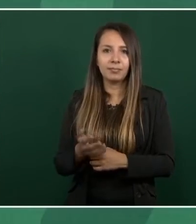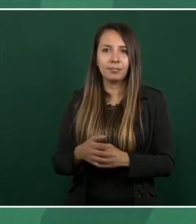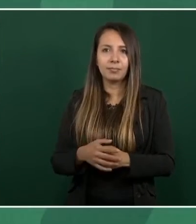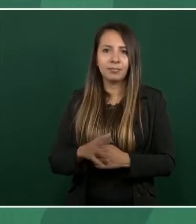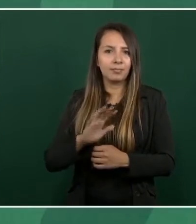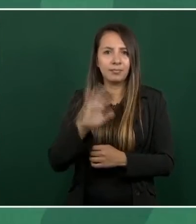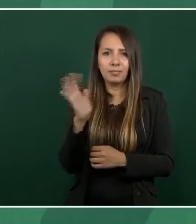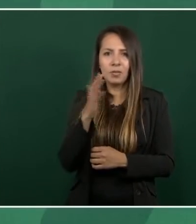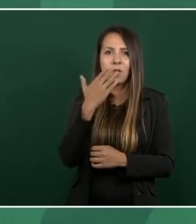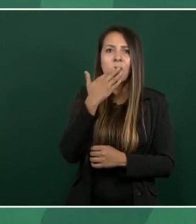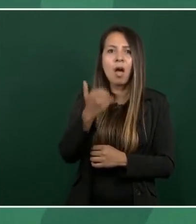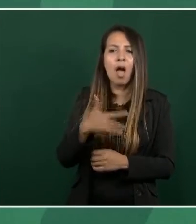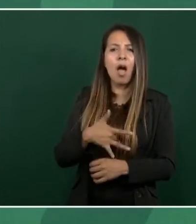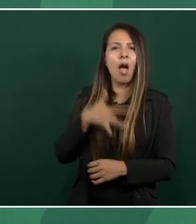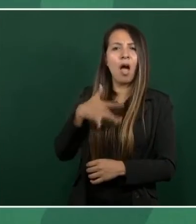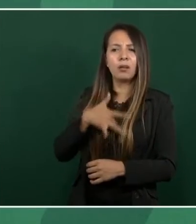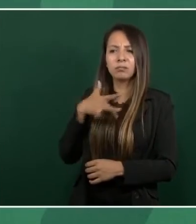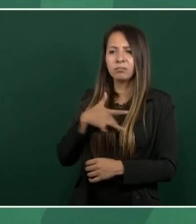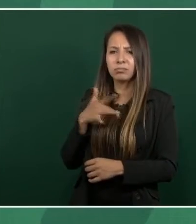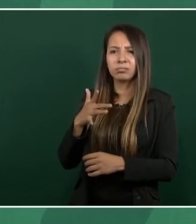no hay impunidad para nadie,